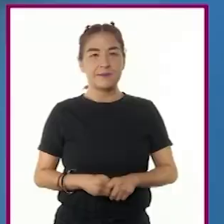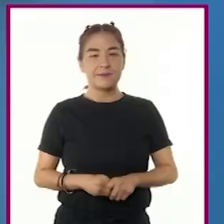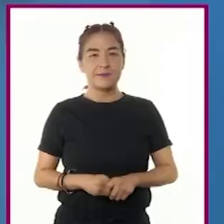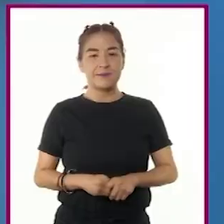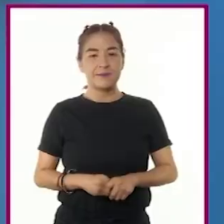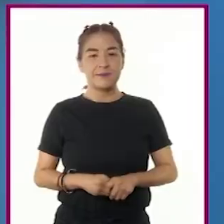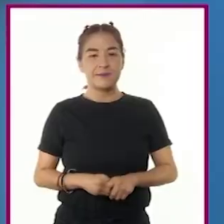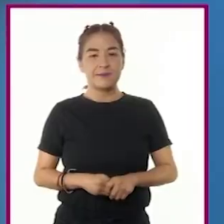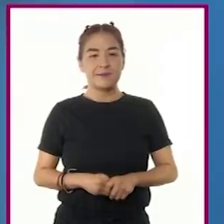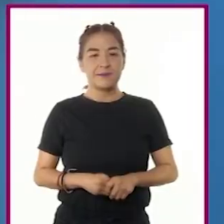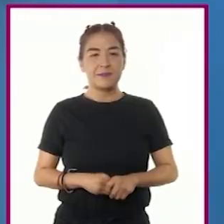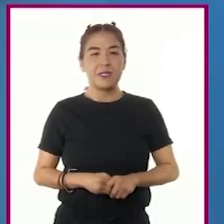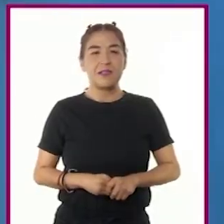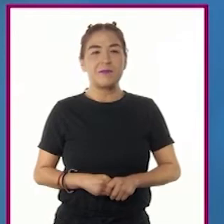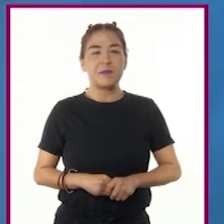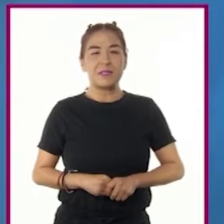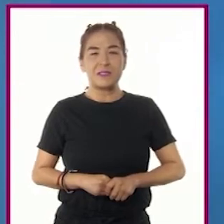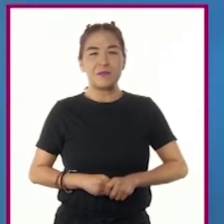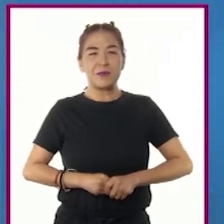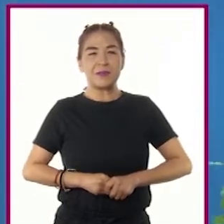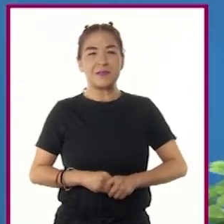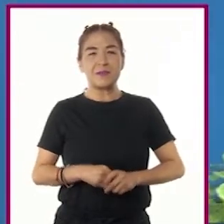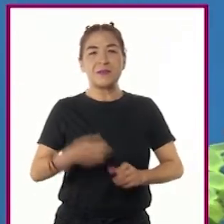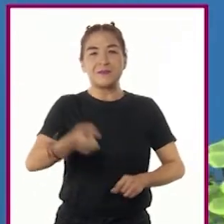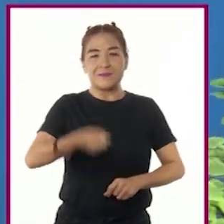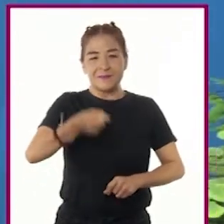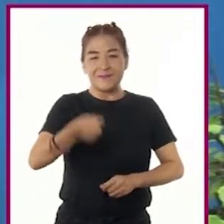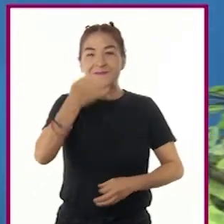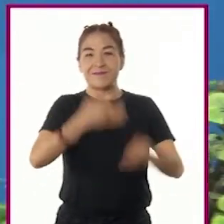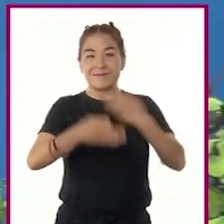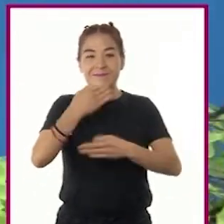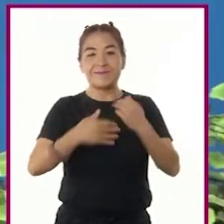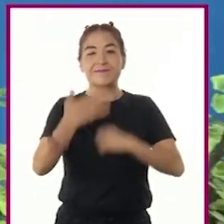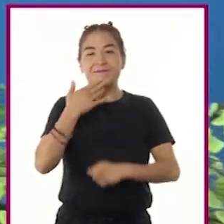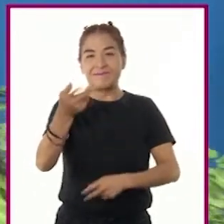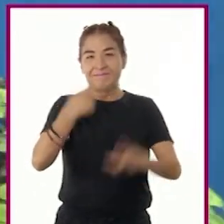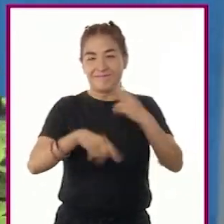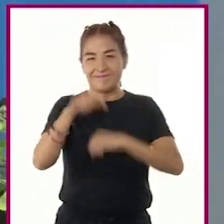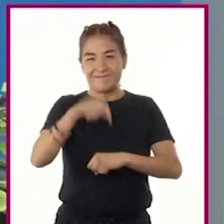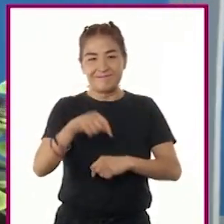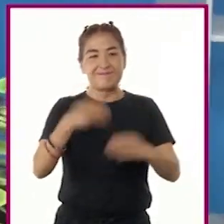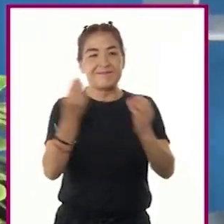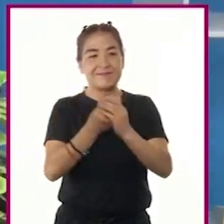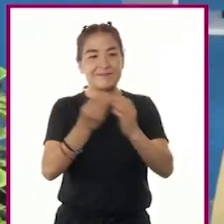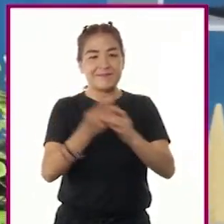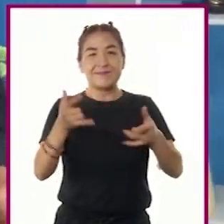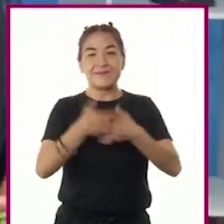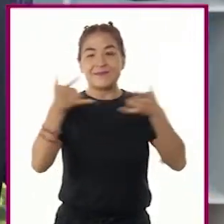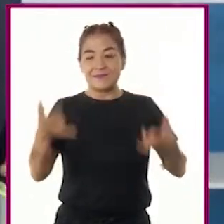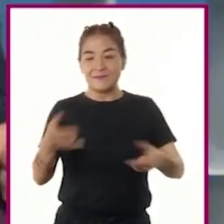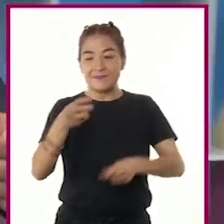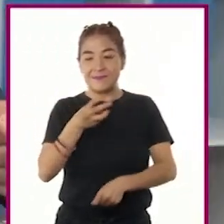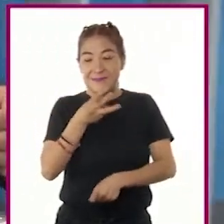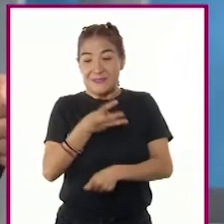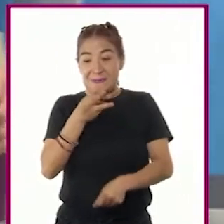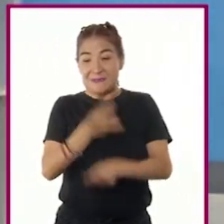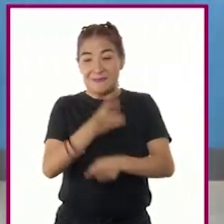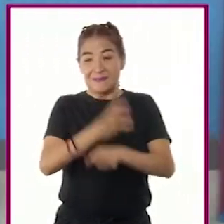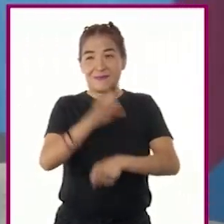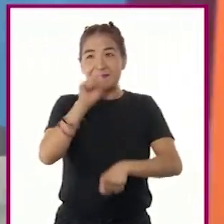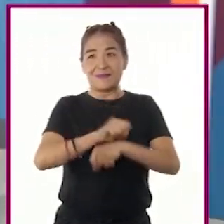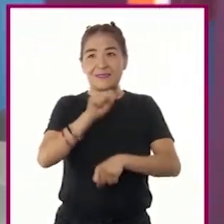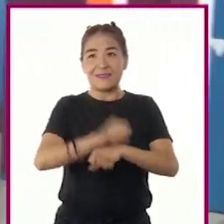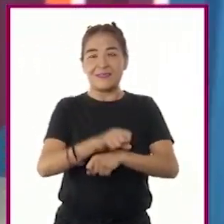Saludos, es un gusto darles la bienvenida a una sesión más de la asignatura Historia, tercer grado. Soy el profesor